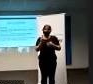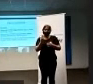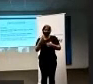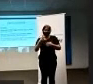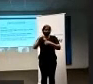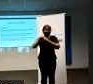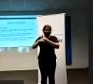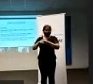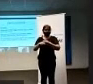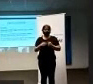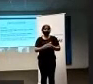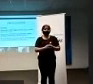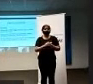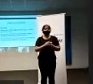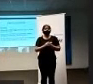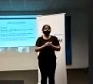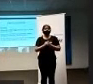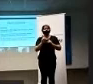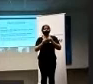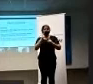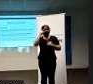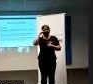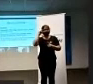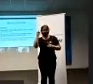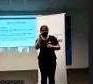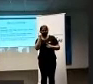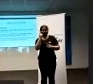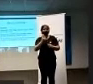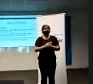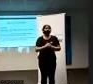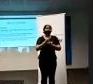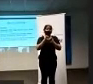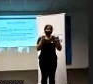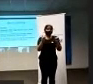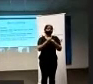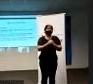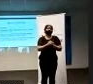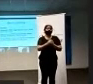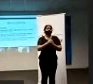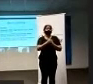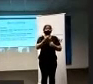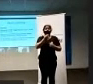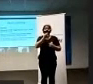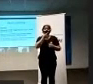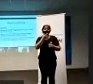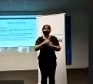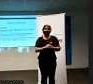somnolencias, mareos y anorexia. Se recomienda el uso de paracetamol ante la aparición de fiebre o dolor después de la vacunación.